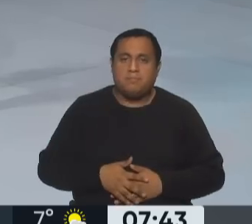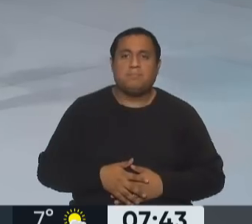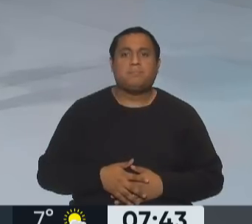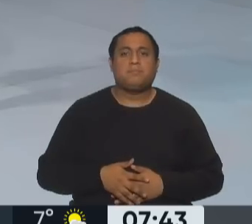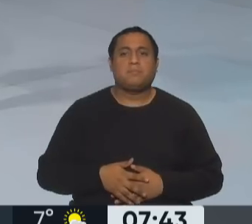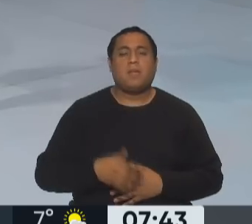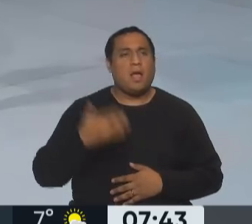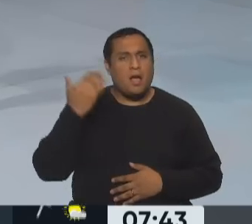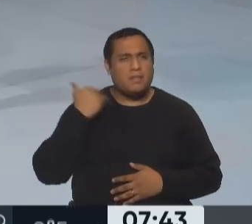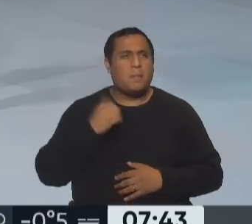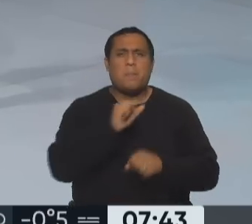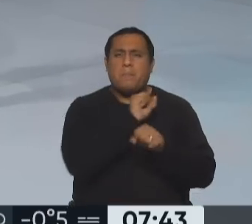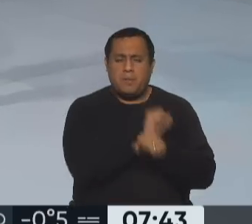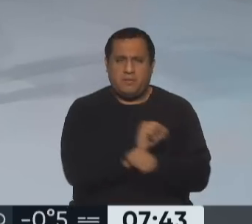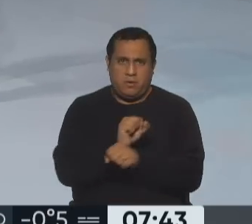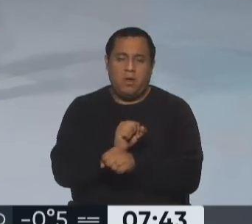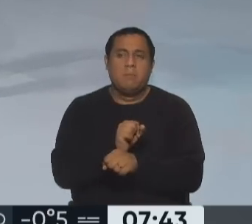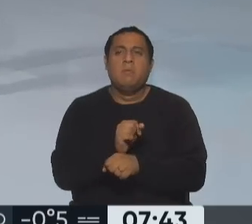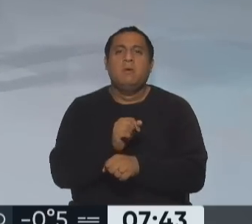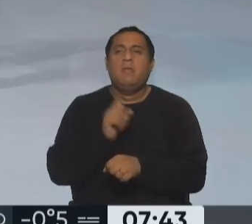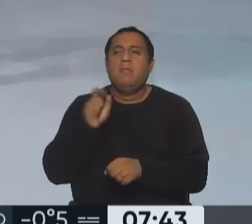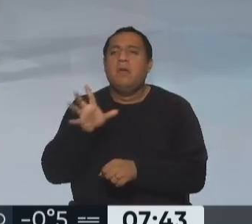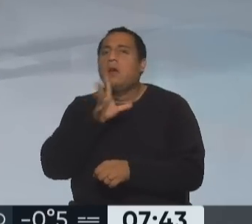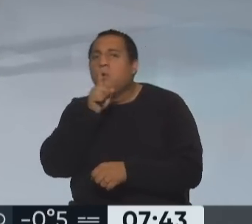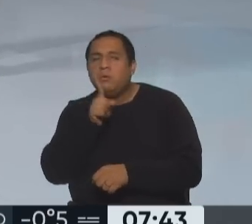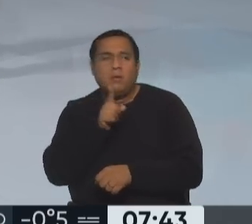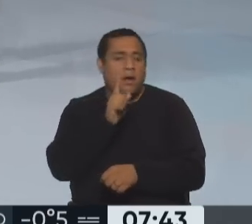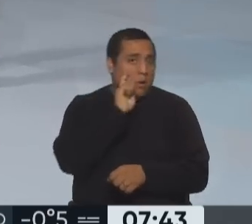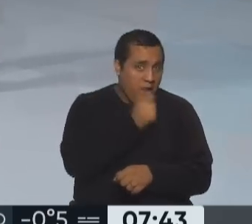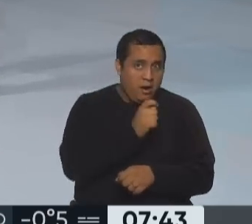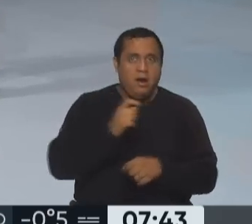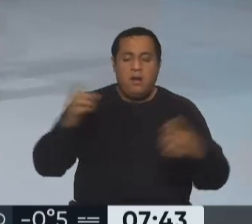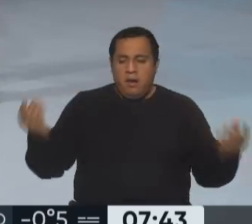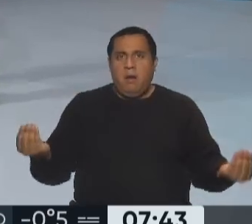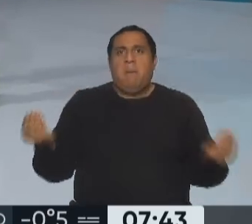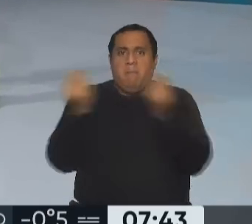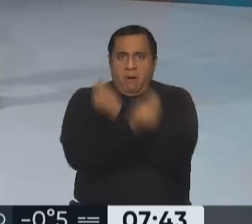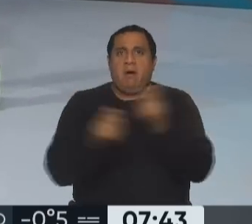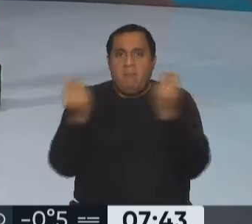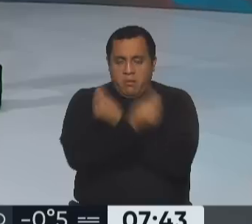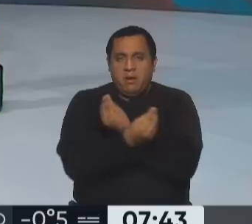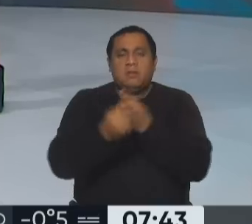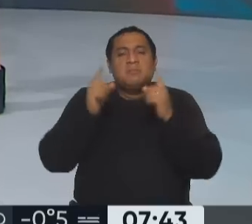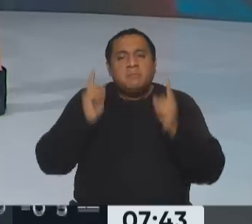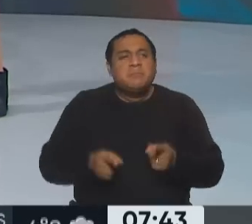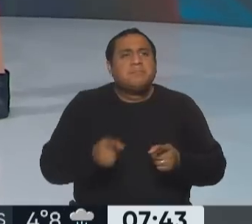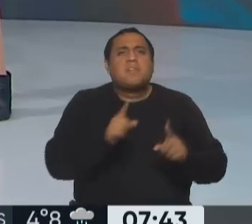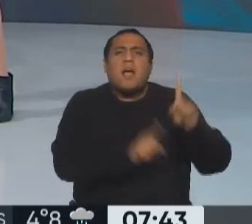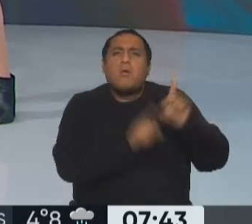hubo intercambio de prisioneros de parte de Rusia y de parte de Ucrania, pero también hay un número en el marco de los reservistas y de la posible movilización